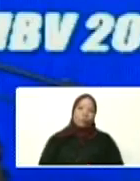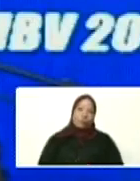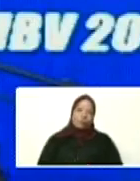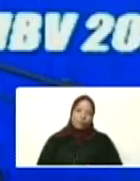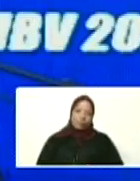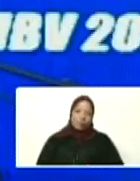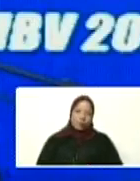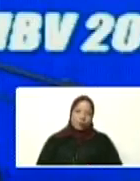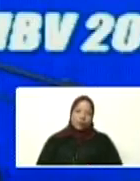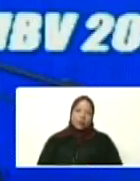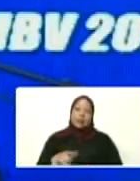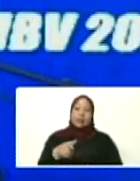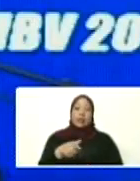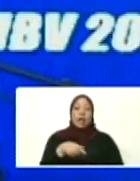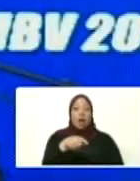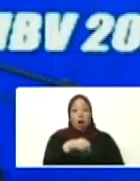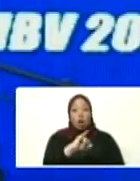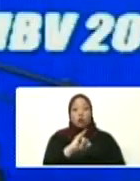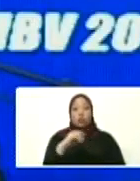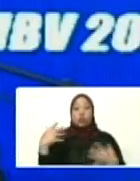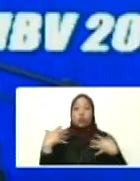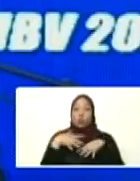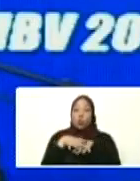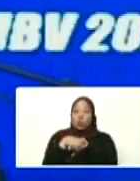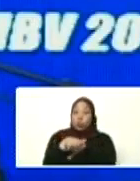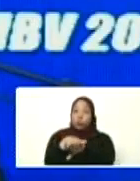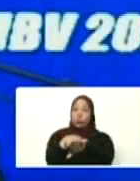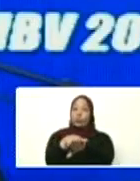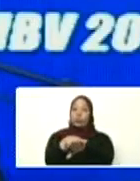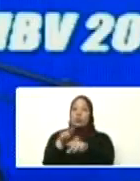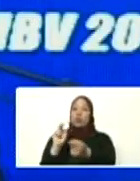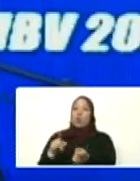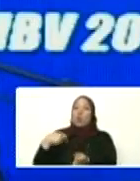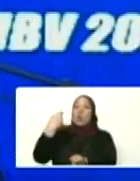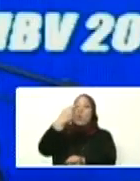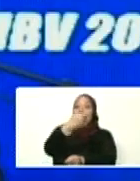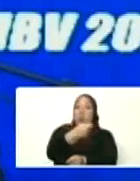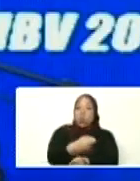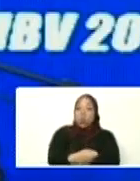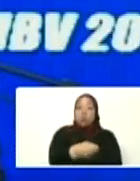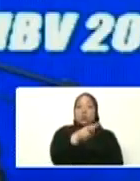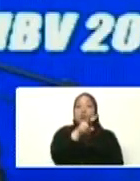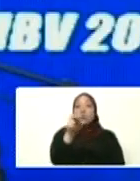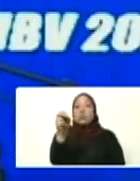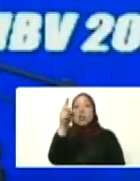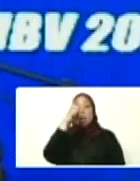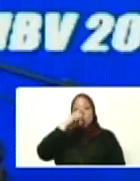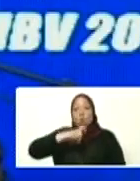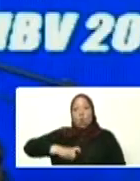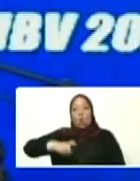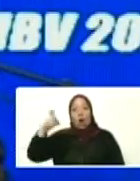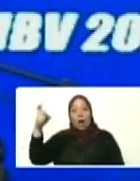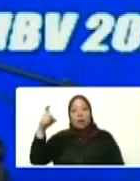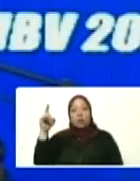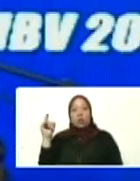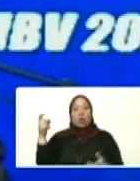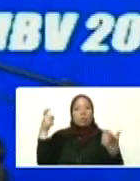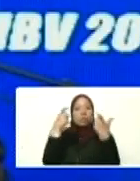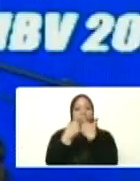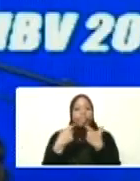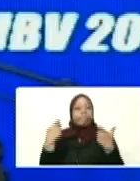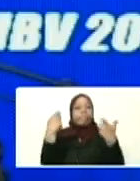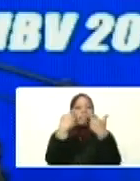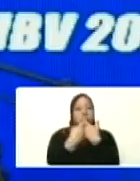muchachos, integrantes de la promoción Bicentenario de la Batalla de Bomboná y Pichincha,